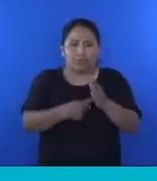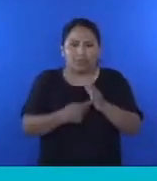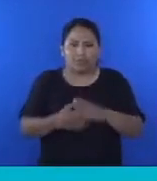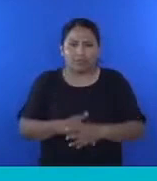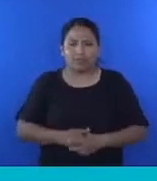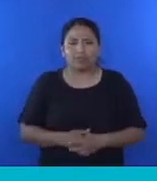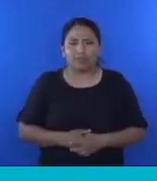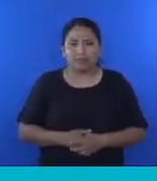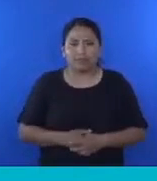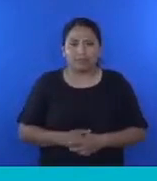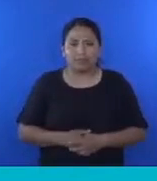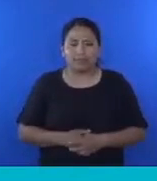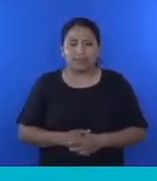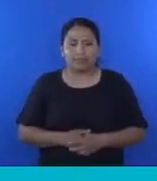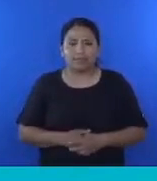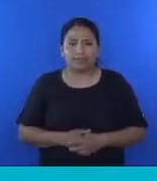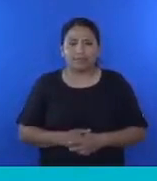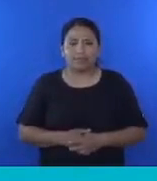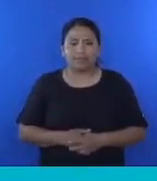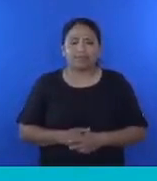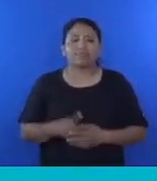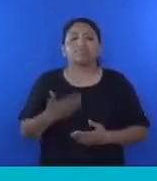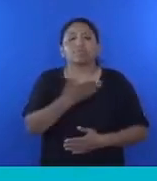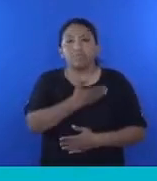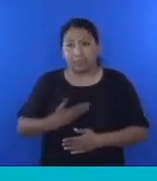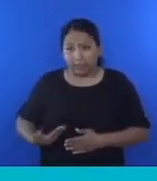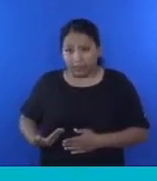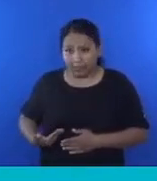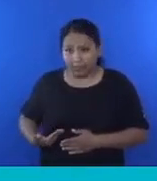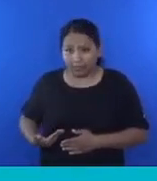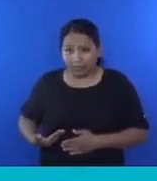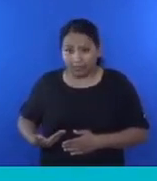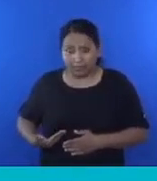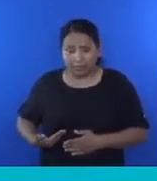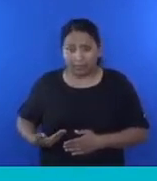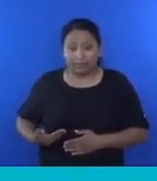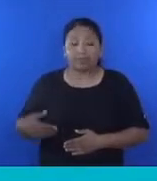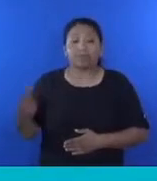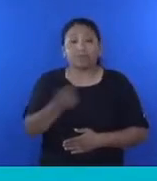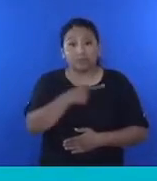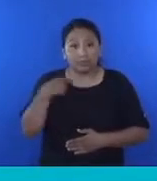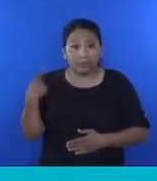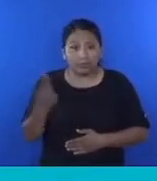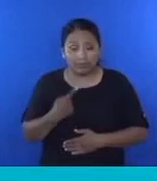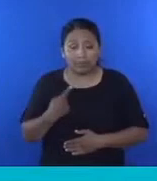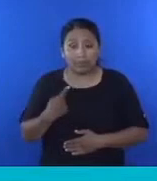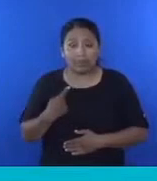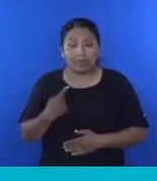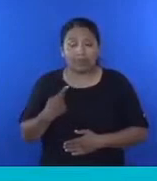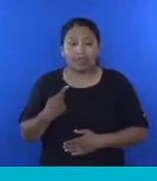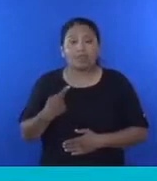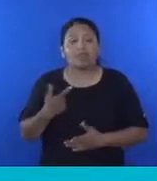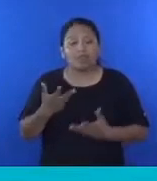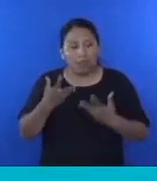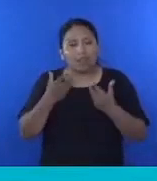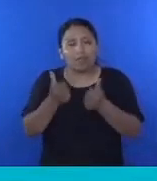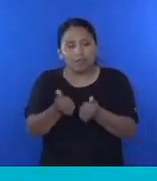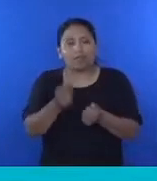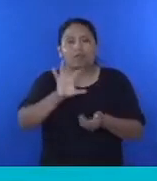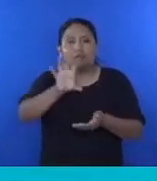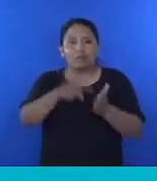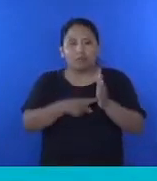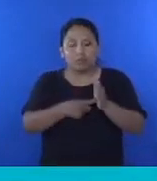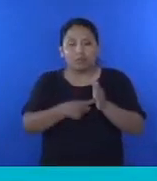Señor presidente, nosotros vamos a defender a la